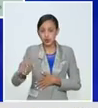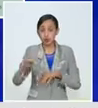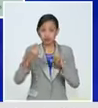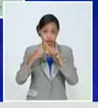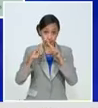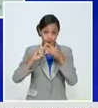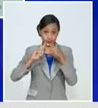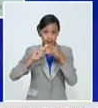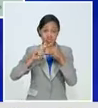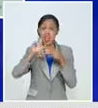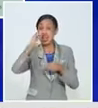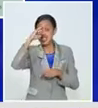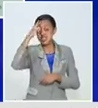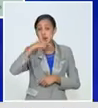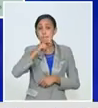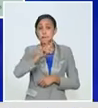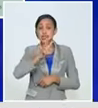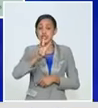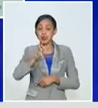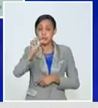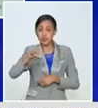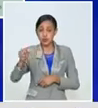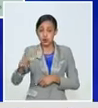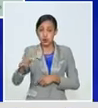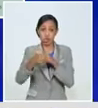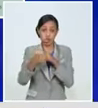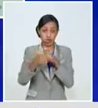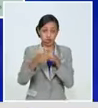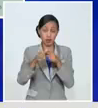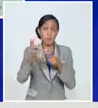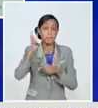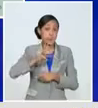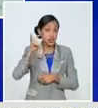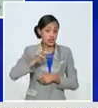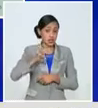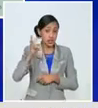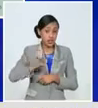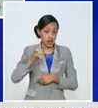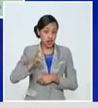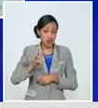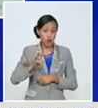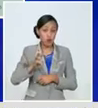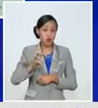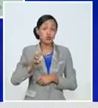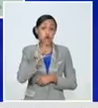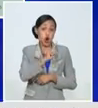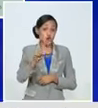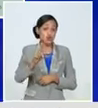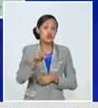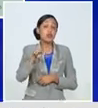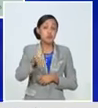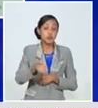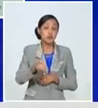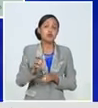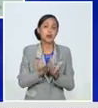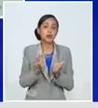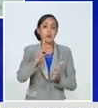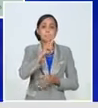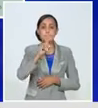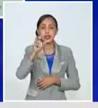23, Marianao y San Miguel del Padrón con 20 cada uno, Regla